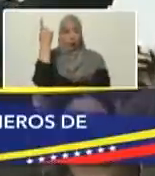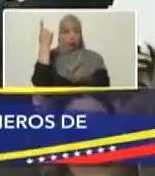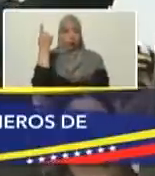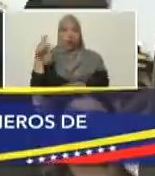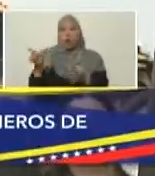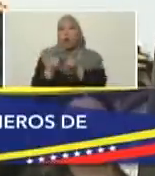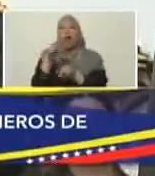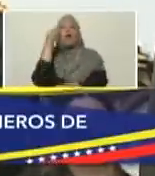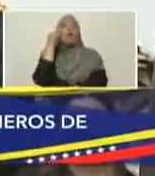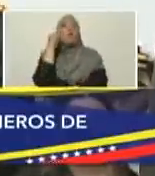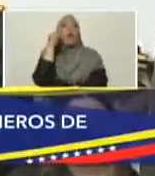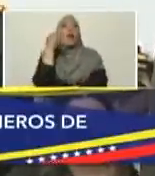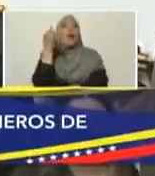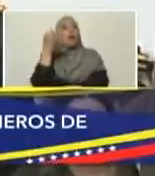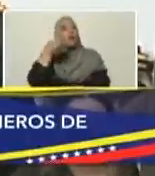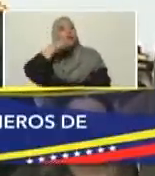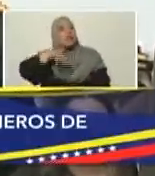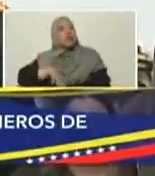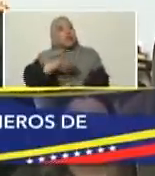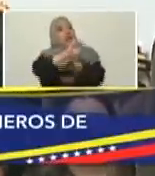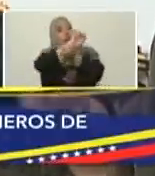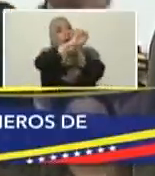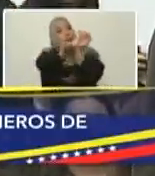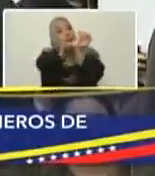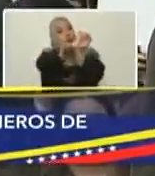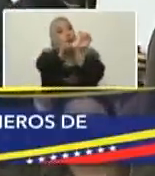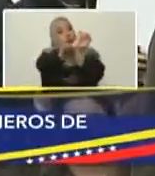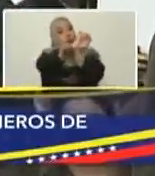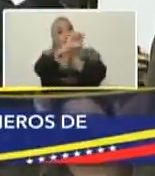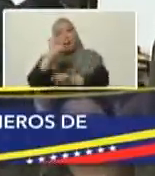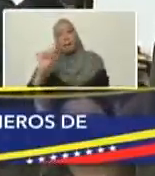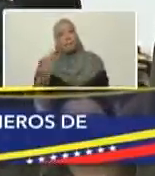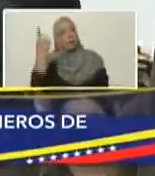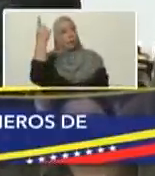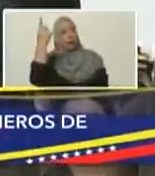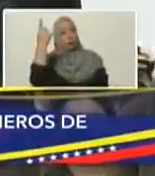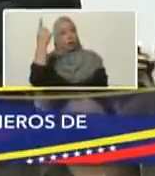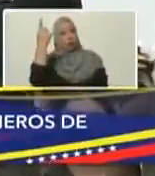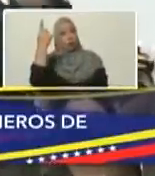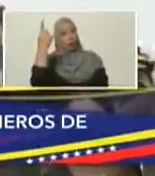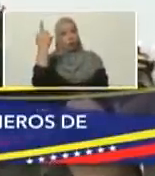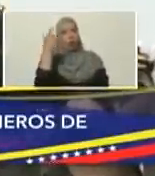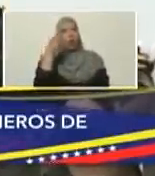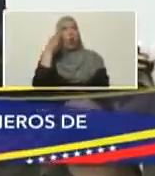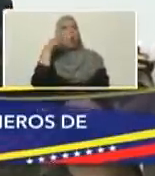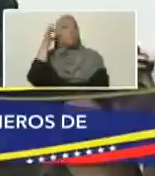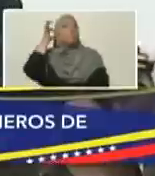negro, siempre primero, siempre primera mujer.